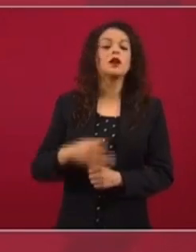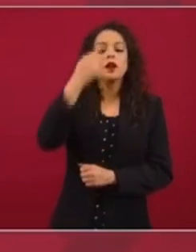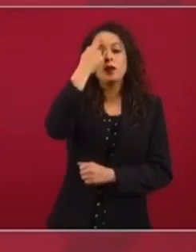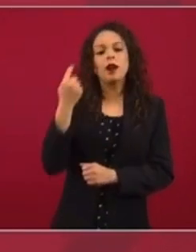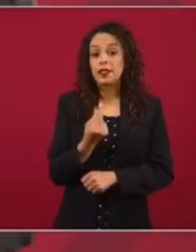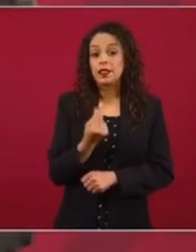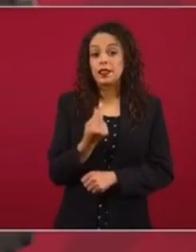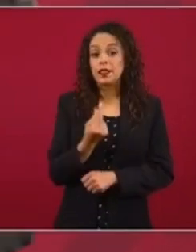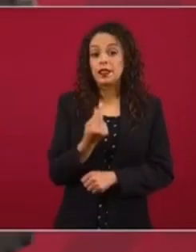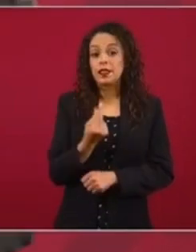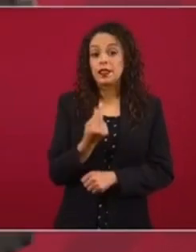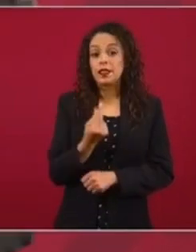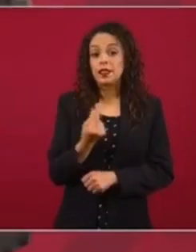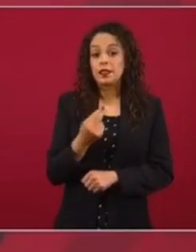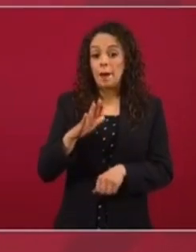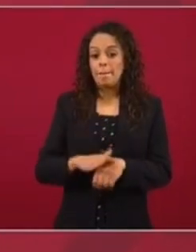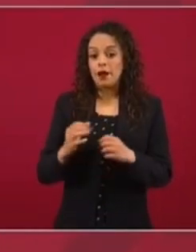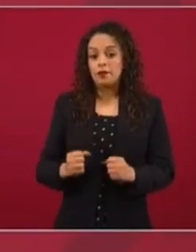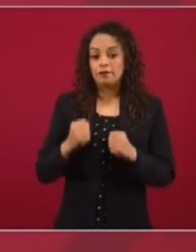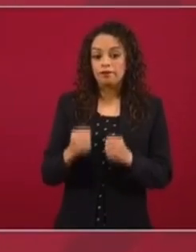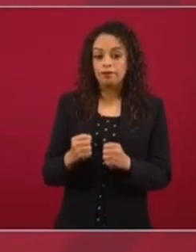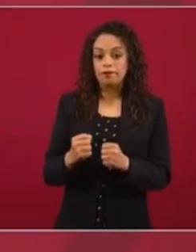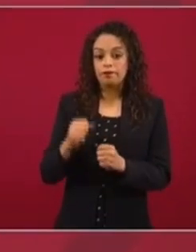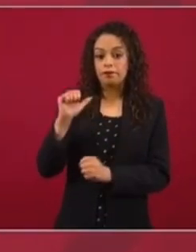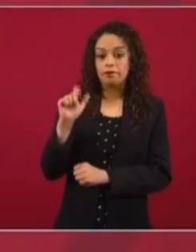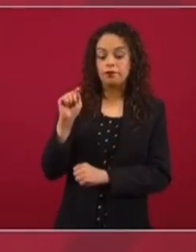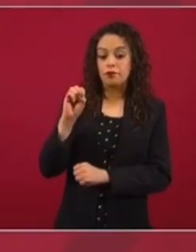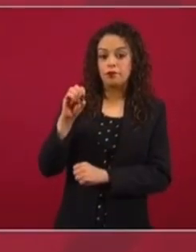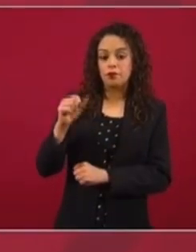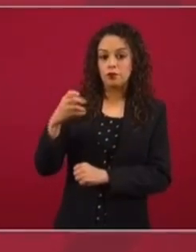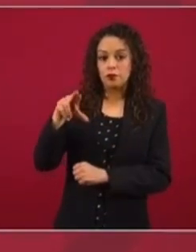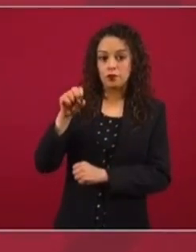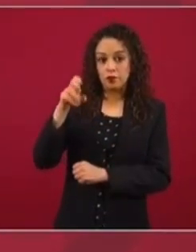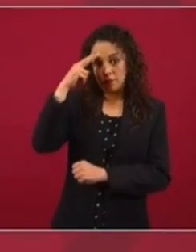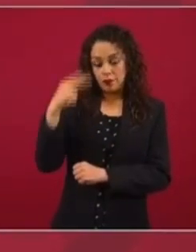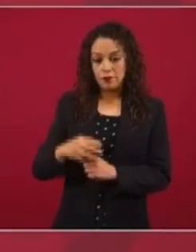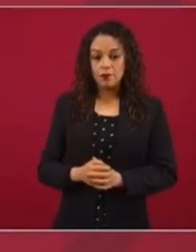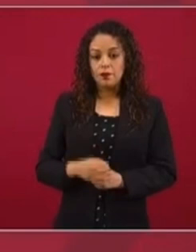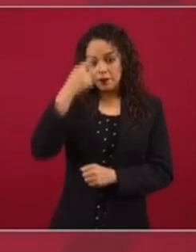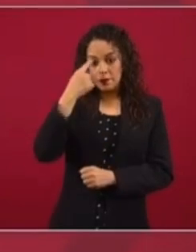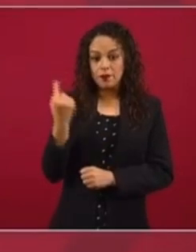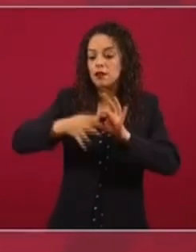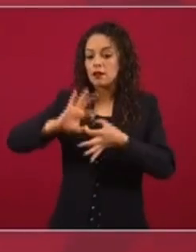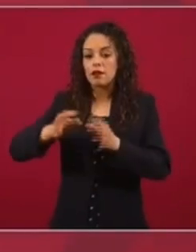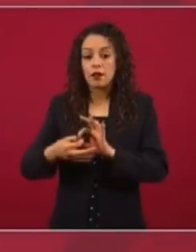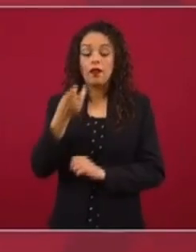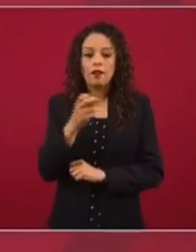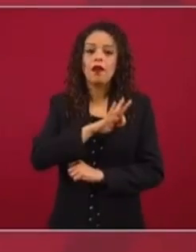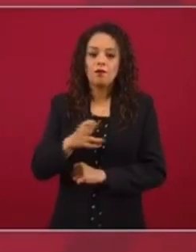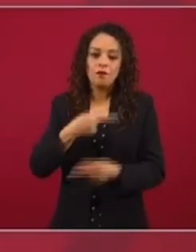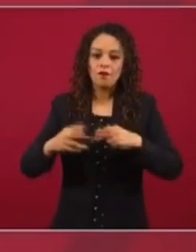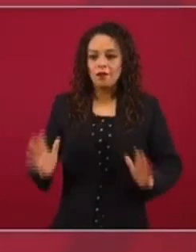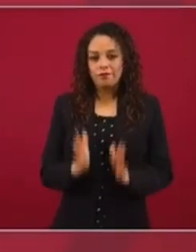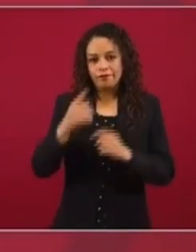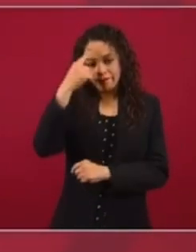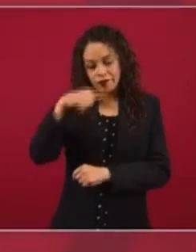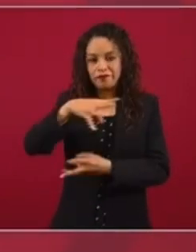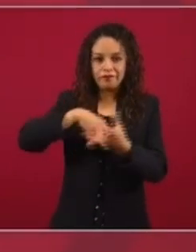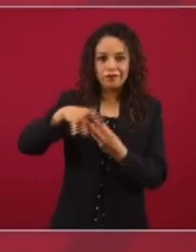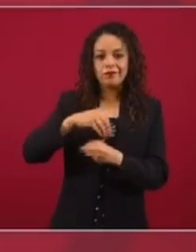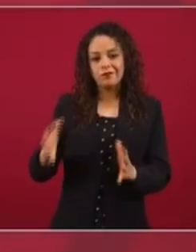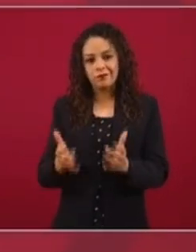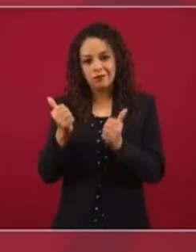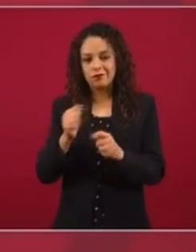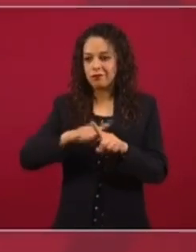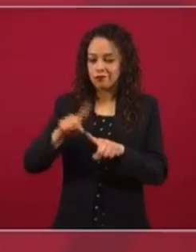darle fortaleza a Cosomos de México, el que se mantenga esta empresa. Se está llevando